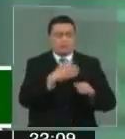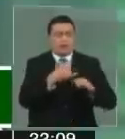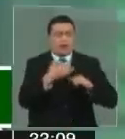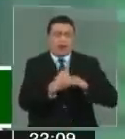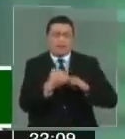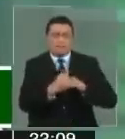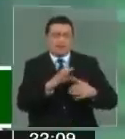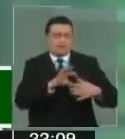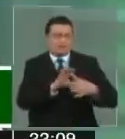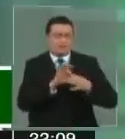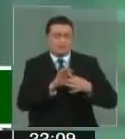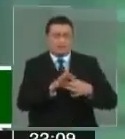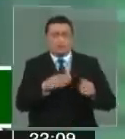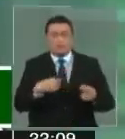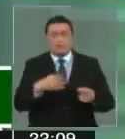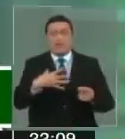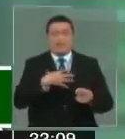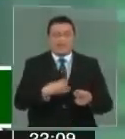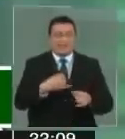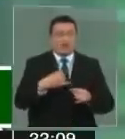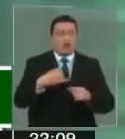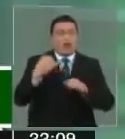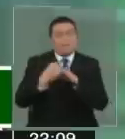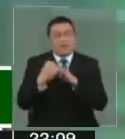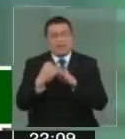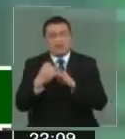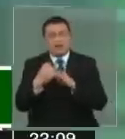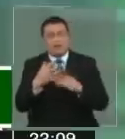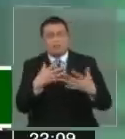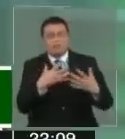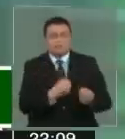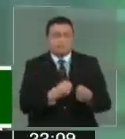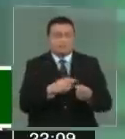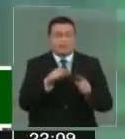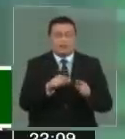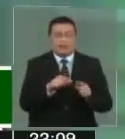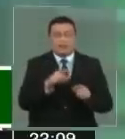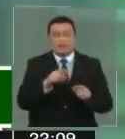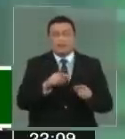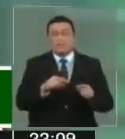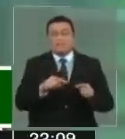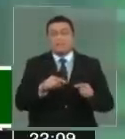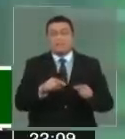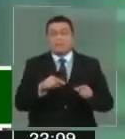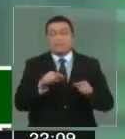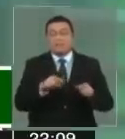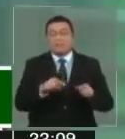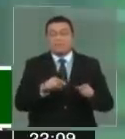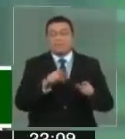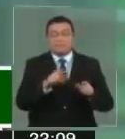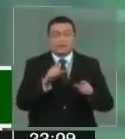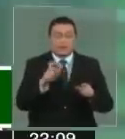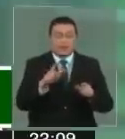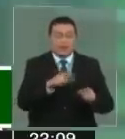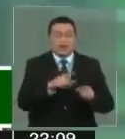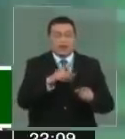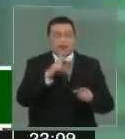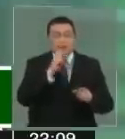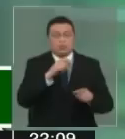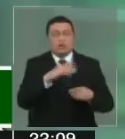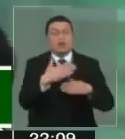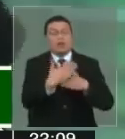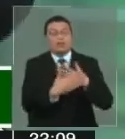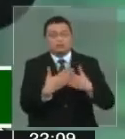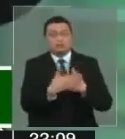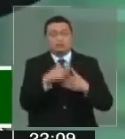mi no sé, entre hijo, amigo, adorado, fue como el que me después de